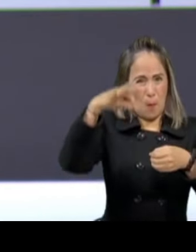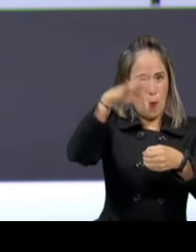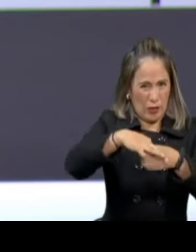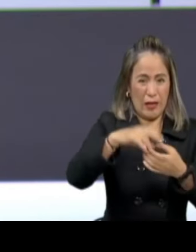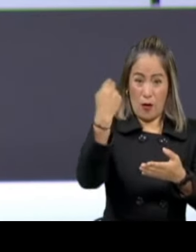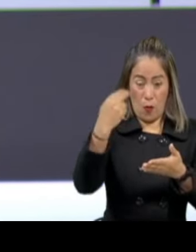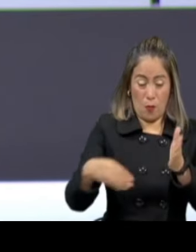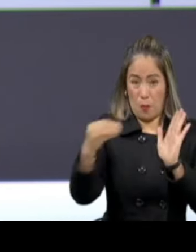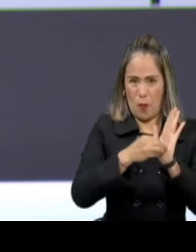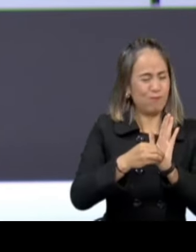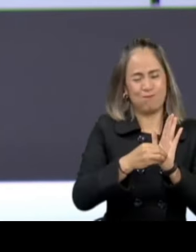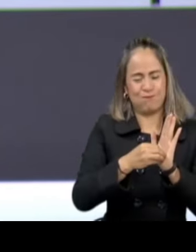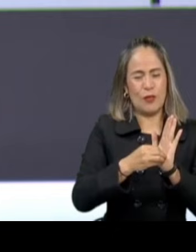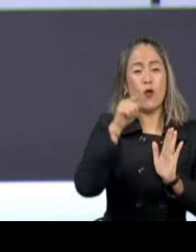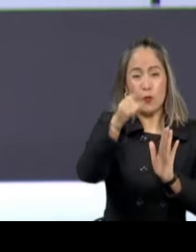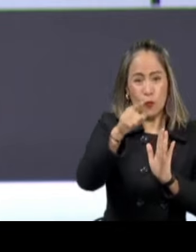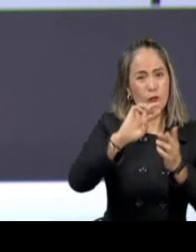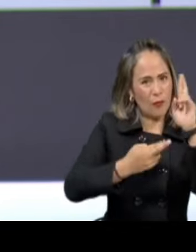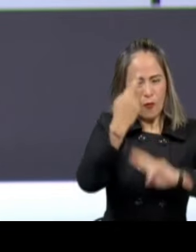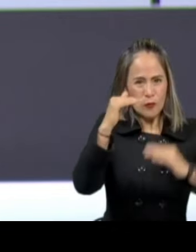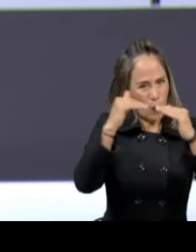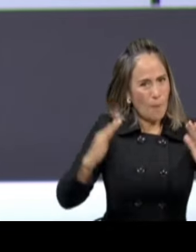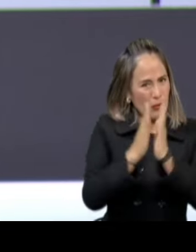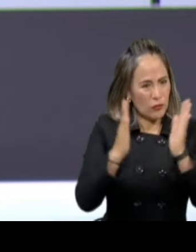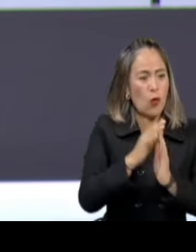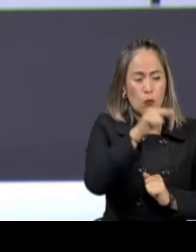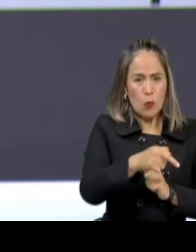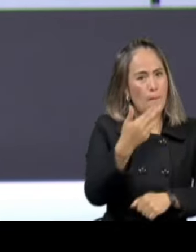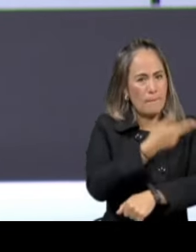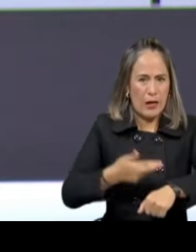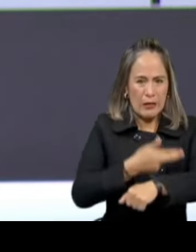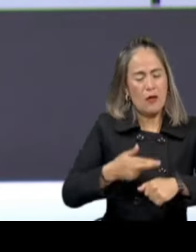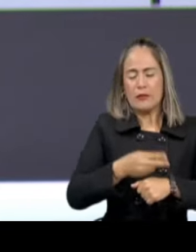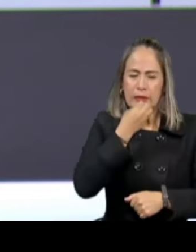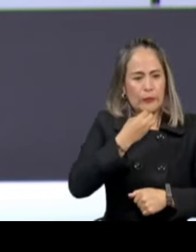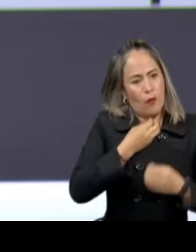usted es unr Usted debe estar preparado para su